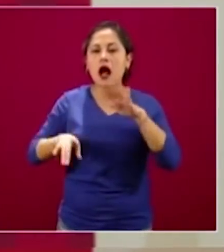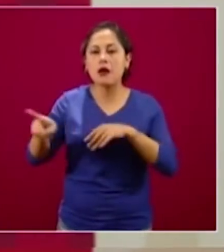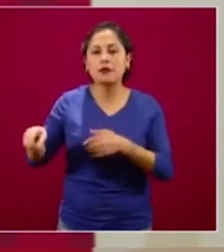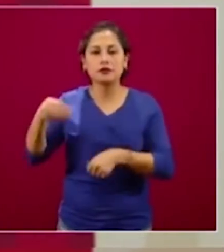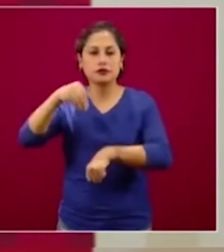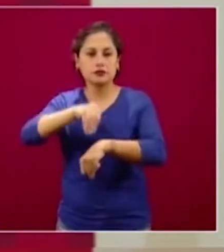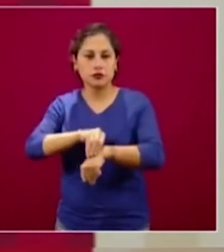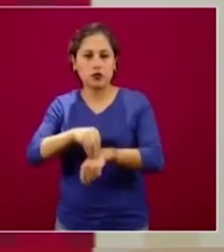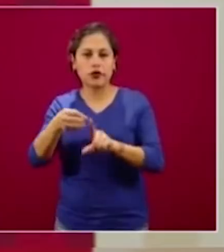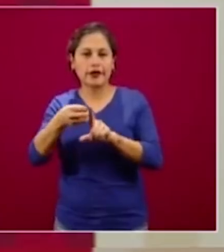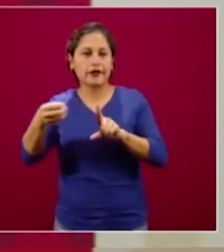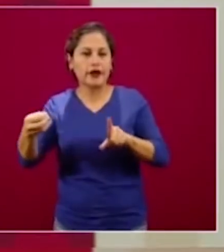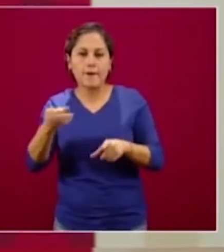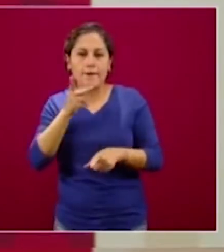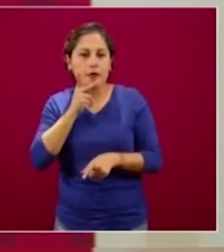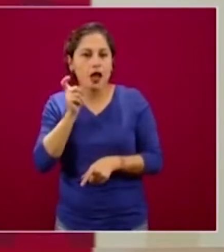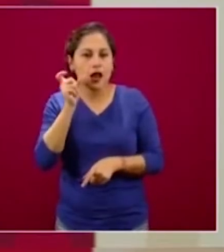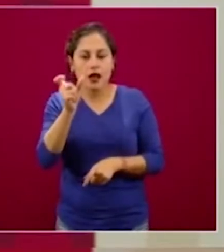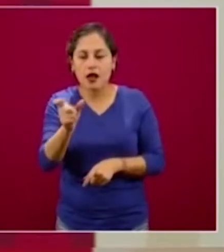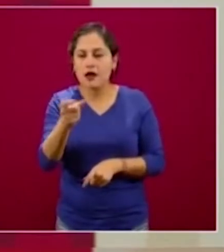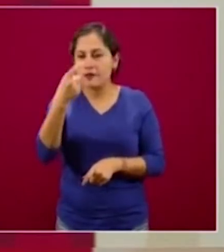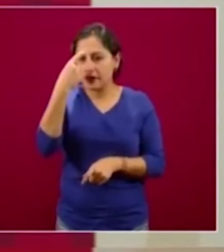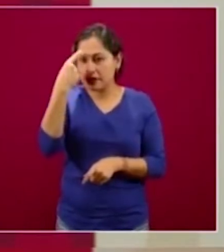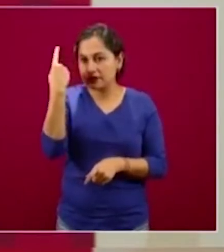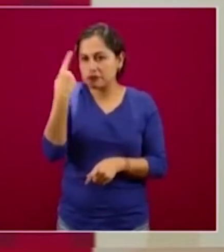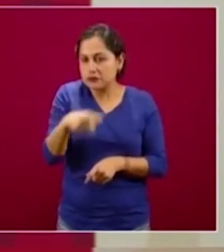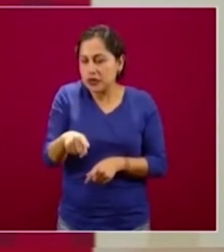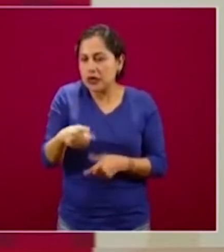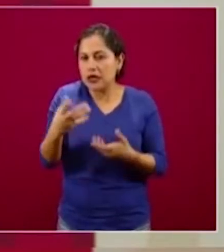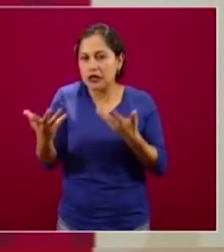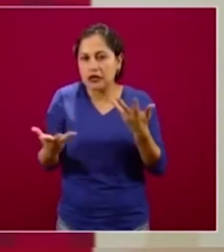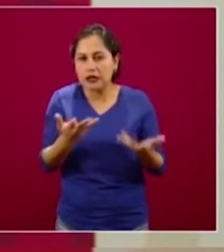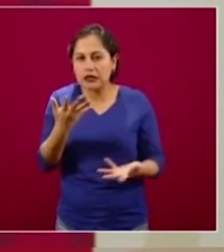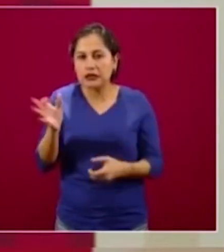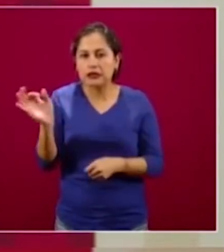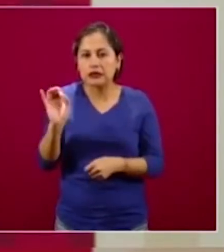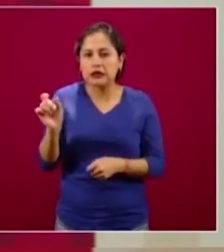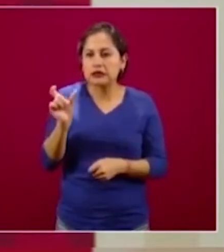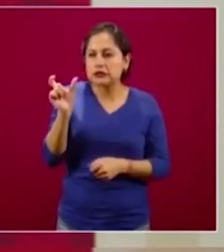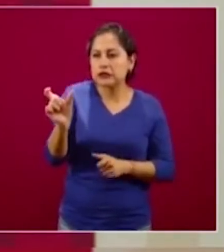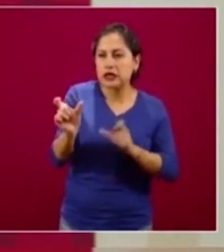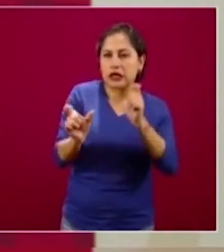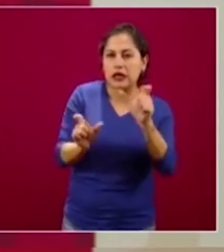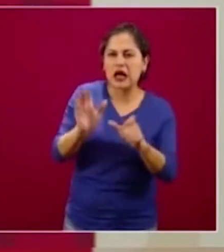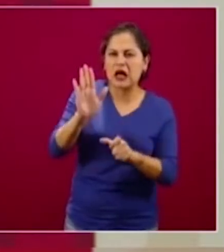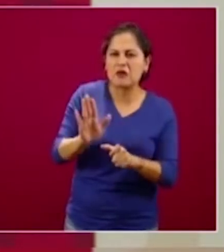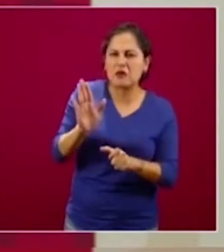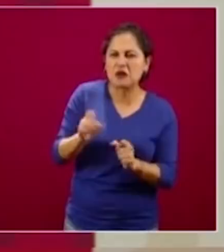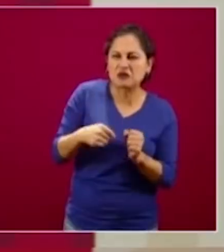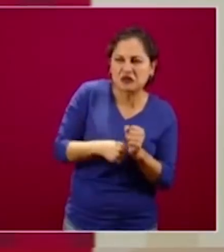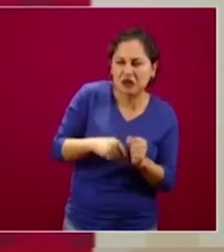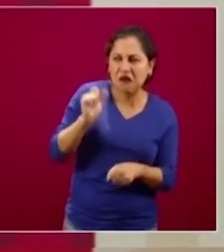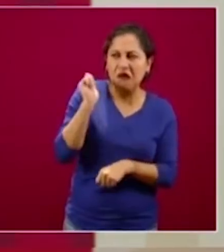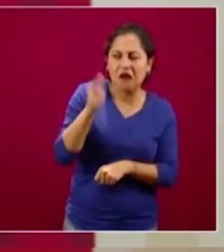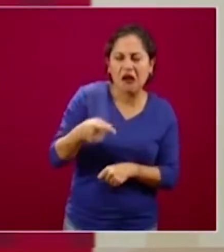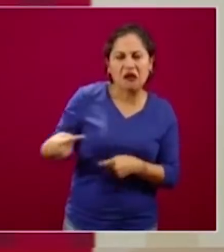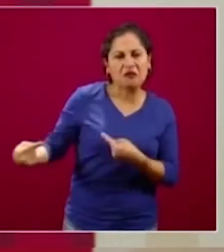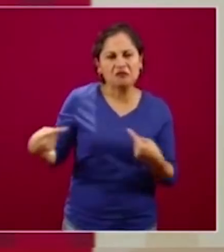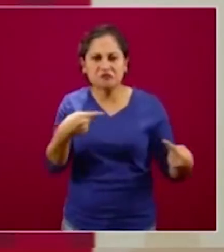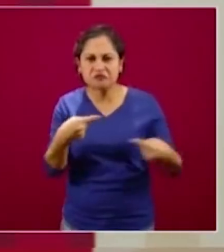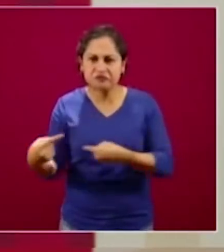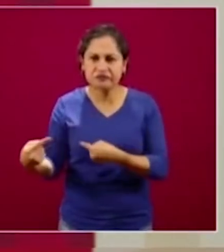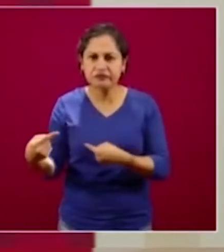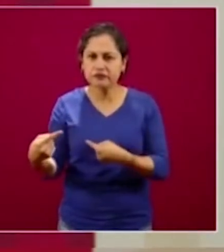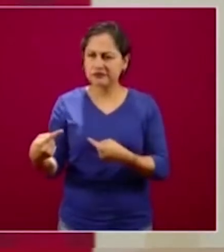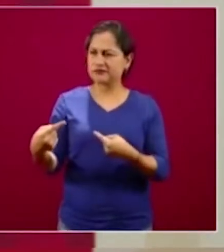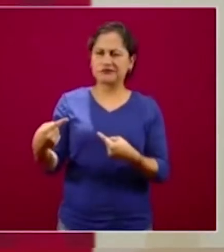pueden poco llevar a la idea de que hay una ruptura, hay una contradicción, hay una confrontación, hay un pleito. No